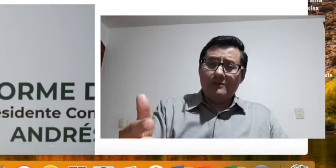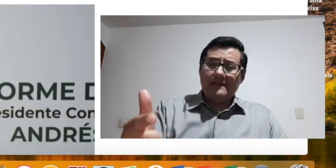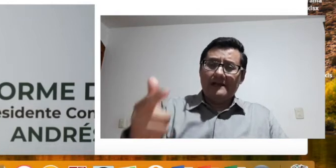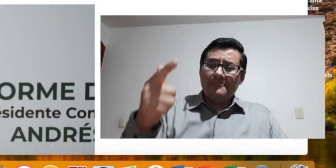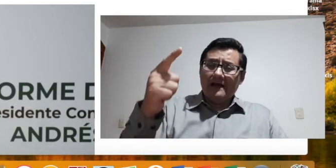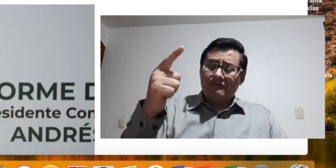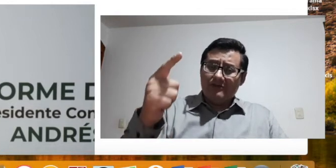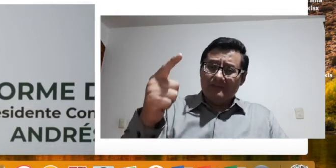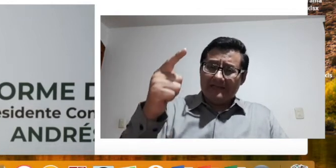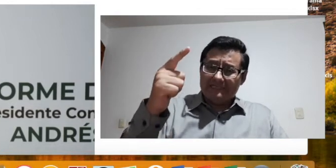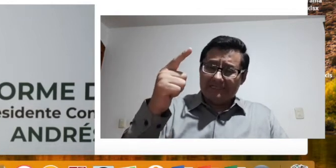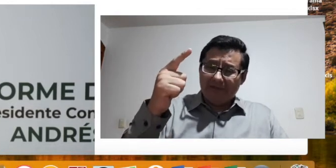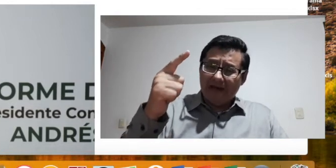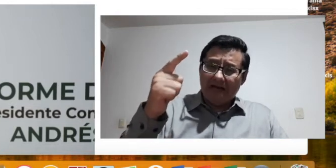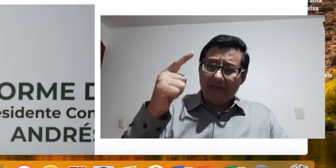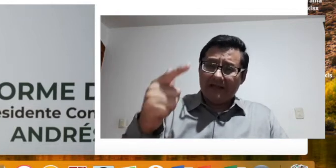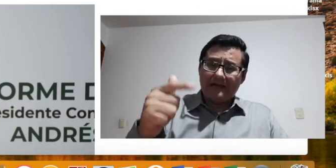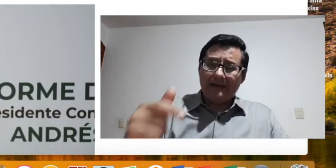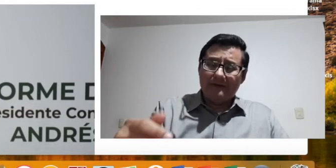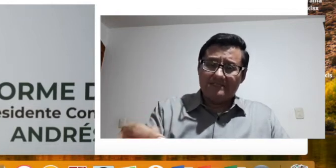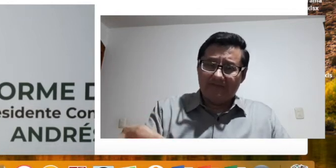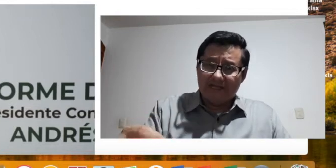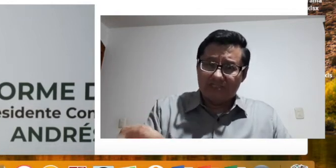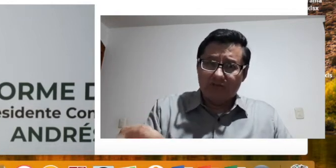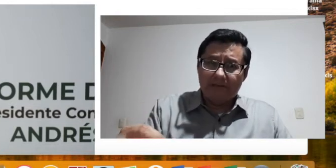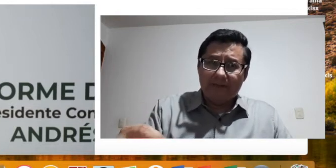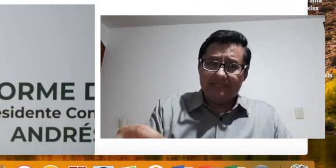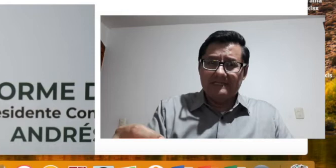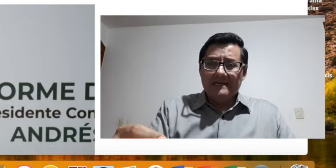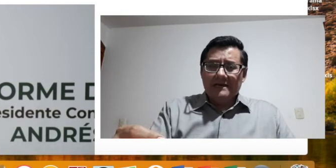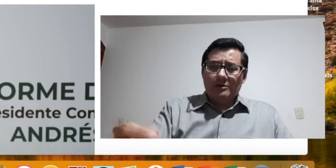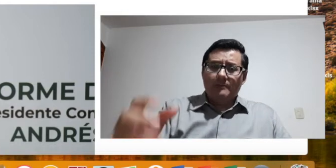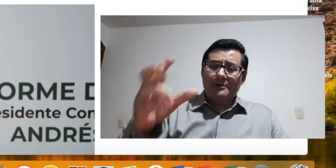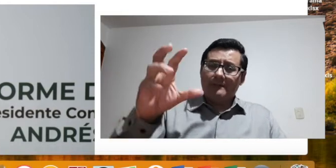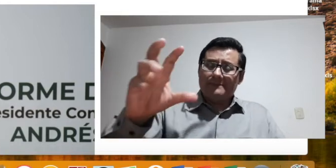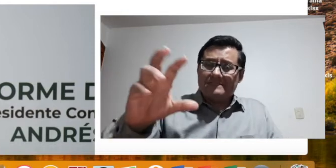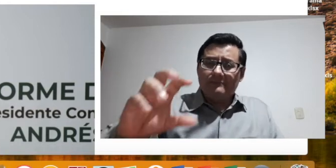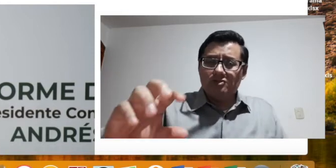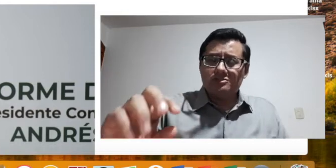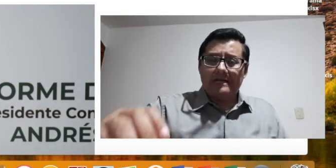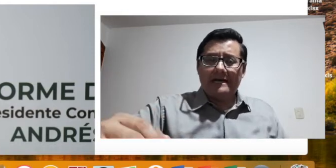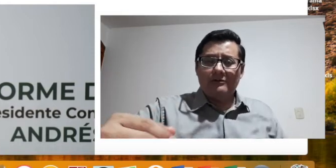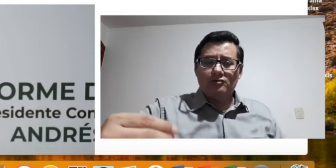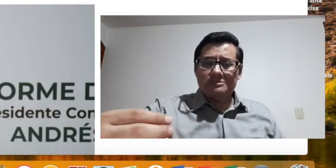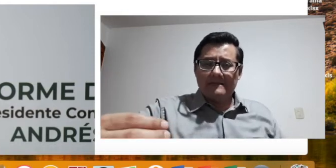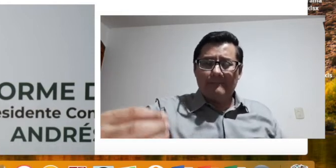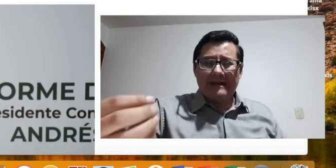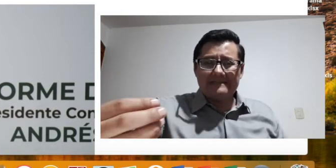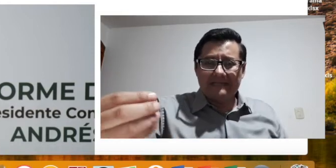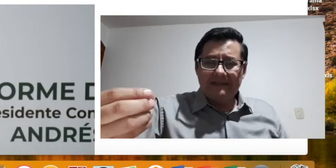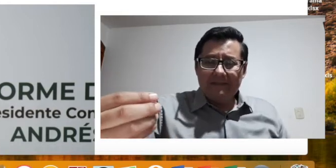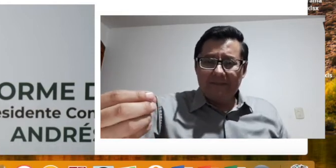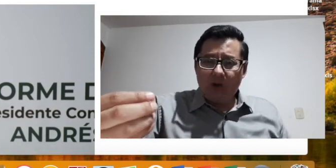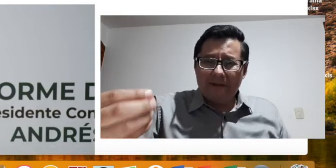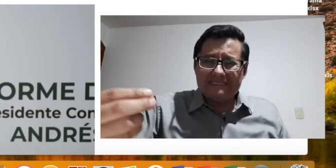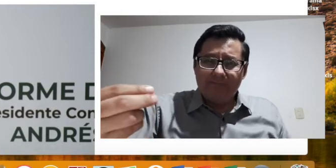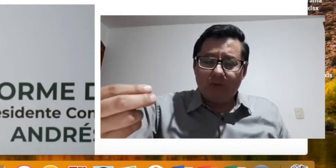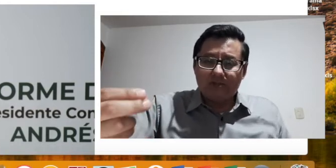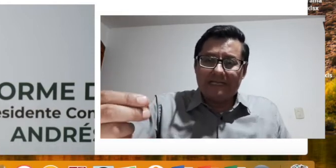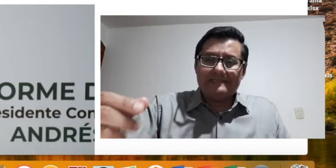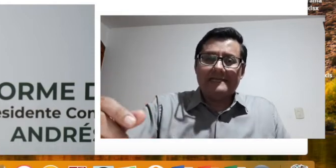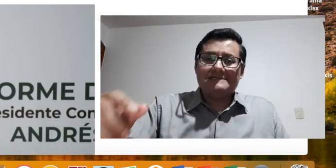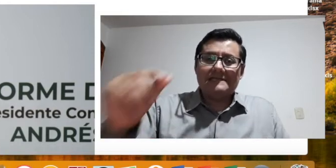inseguridad pública afirma que se va a dar la pacificación del país. Bueno, pero empecemos a conocer parte de lo